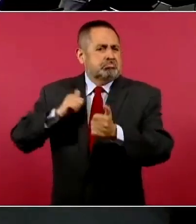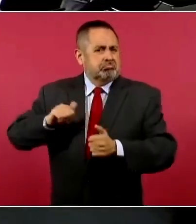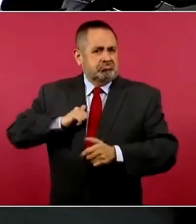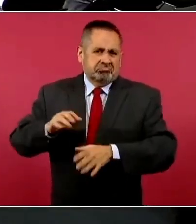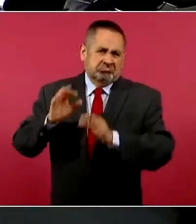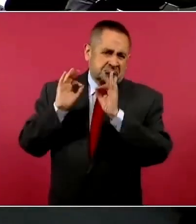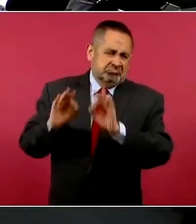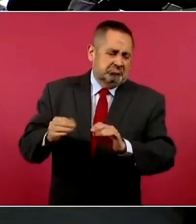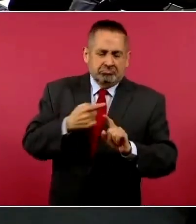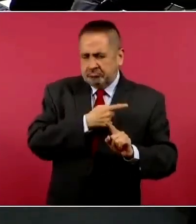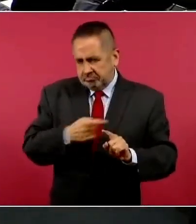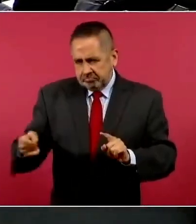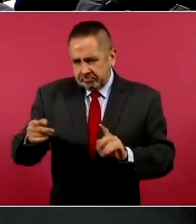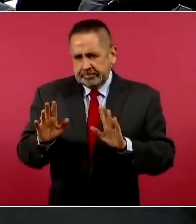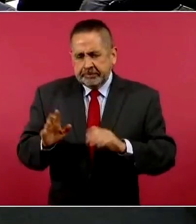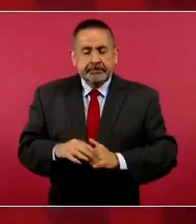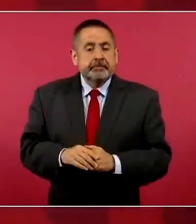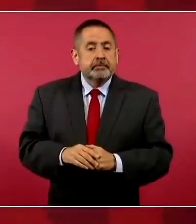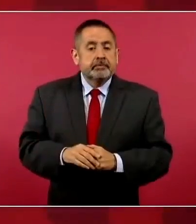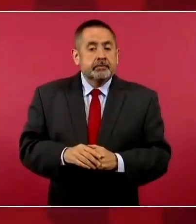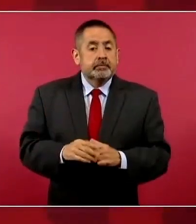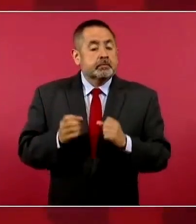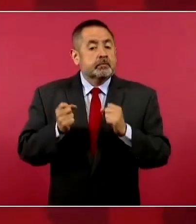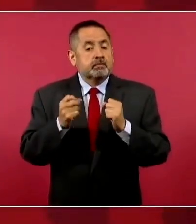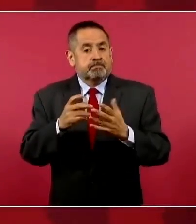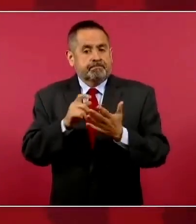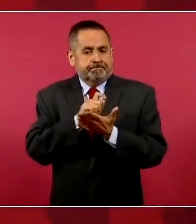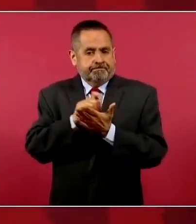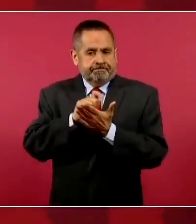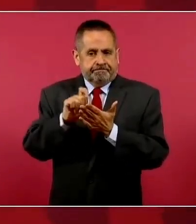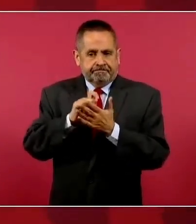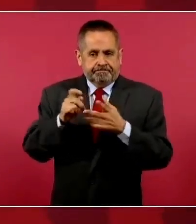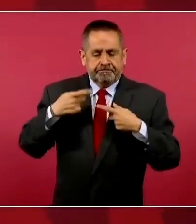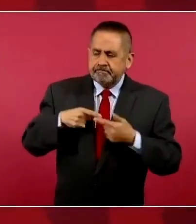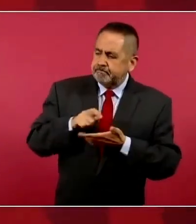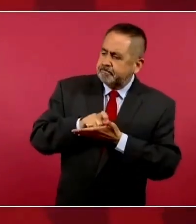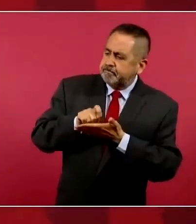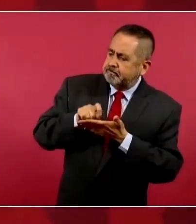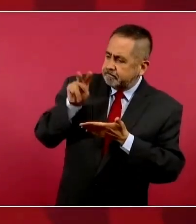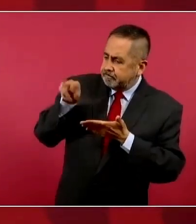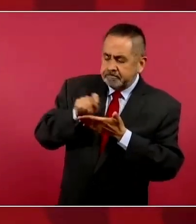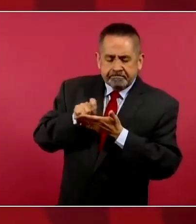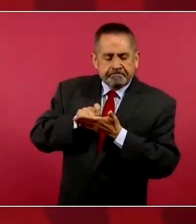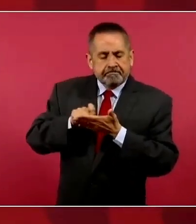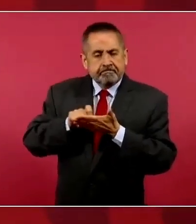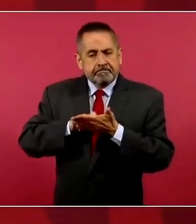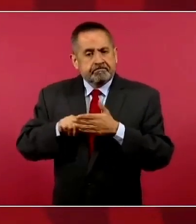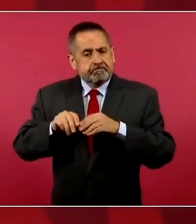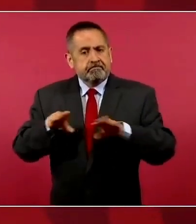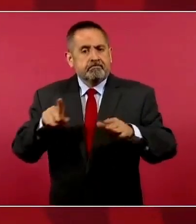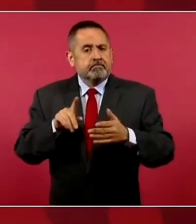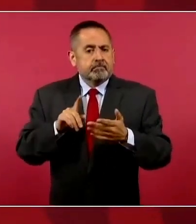arqueológicas. Entonces, muchos escritores de esa época, ¿sí?,